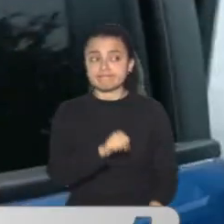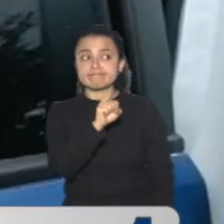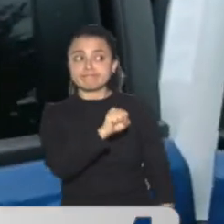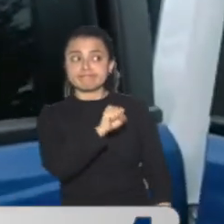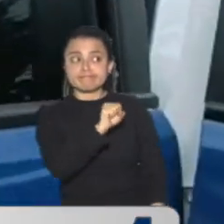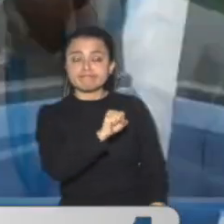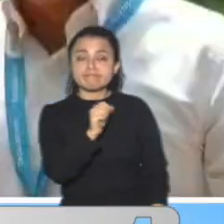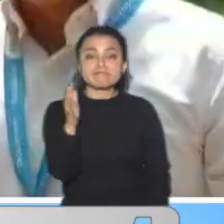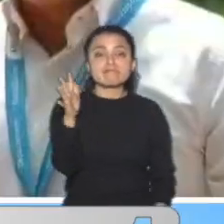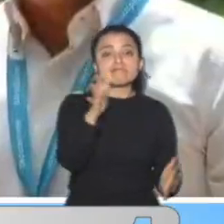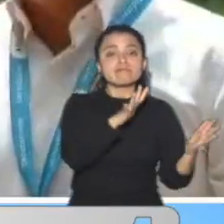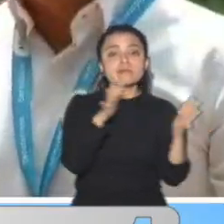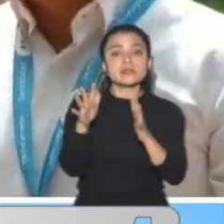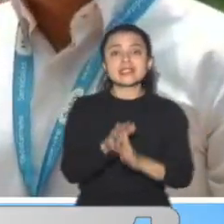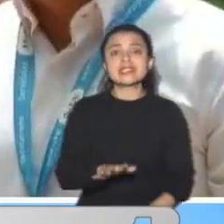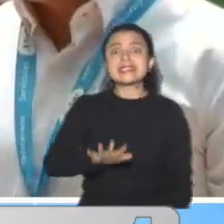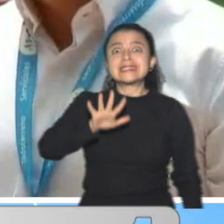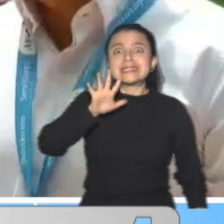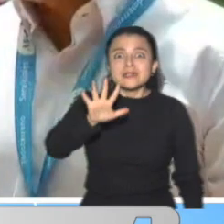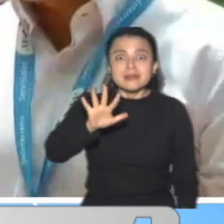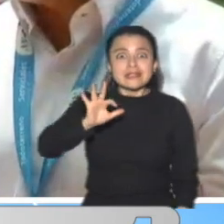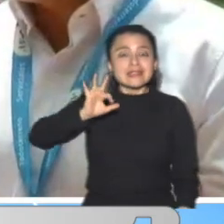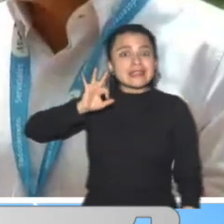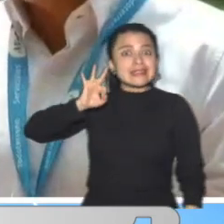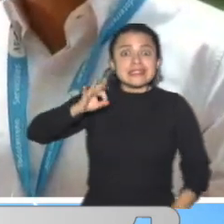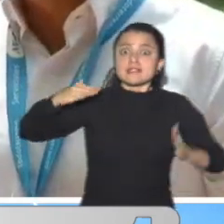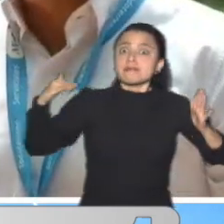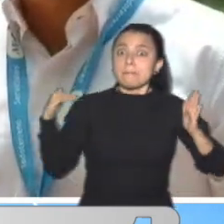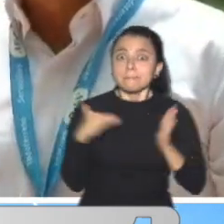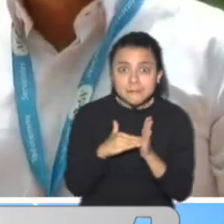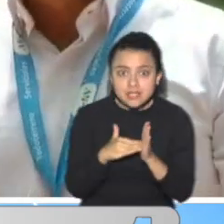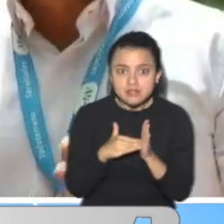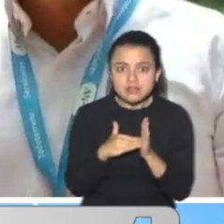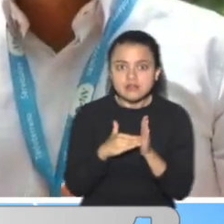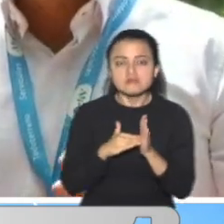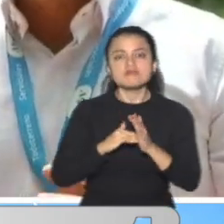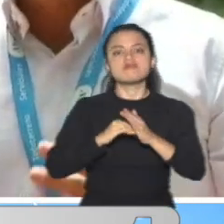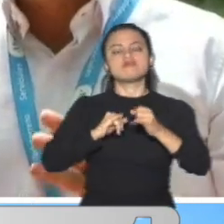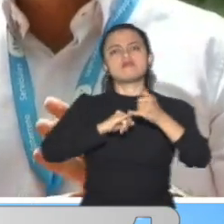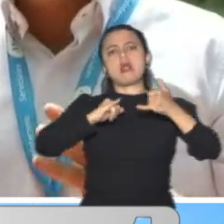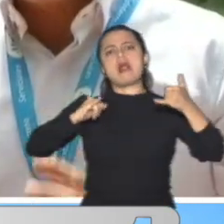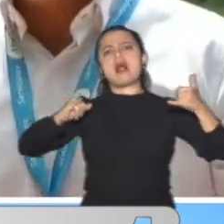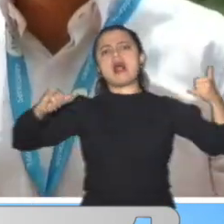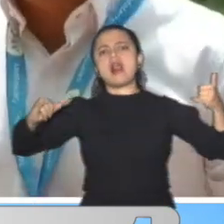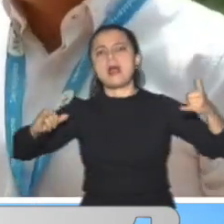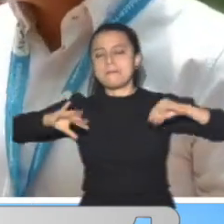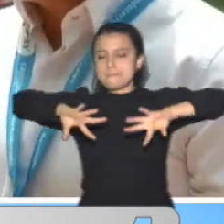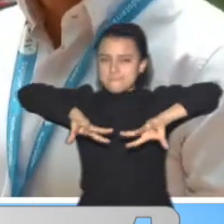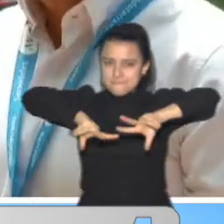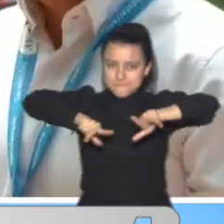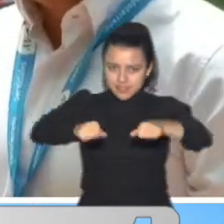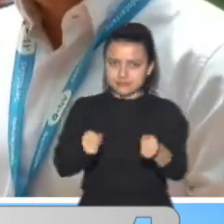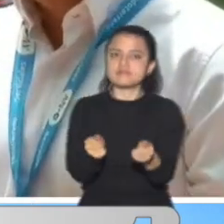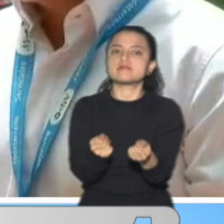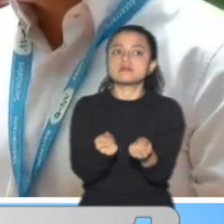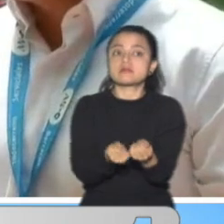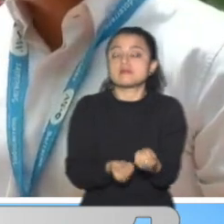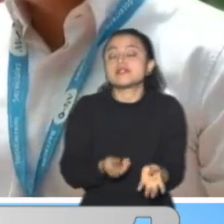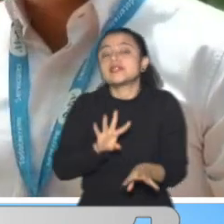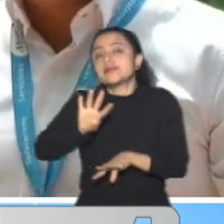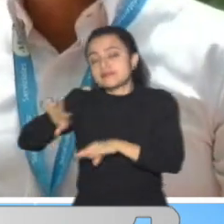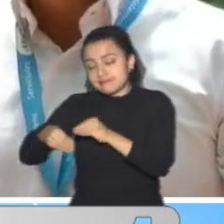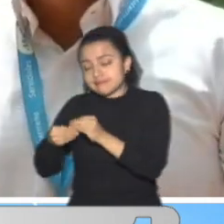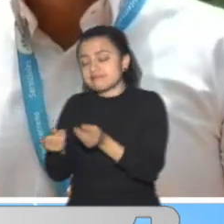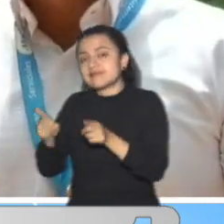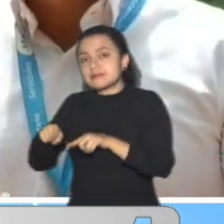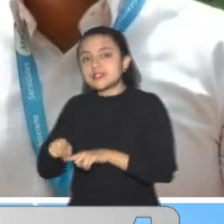sido cerca de 53 mil metros de redes que han sido hurtadas pero también han sido 104 y tres las personas capturadas por